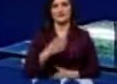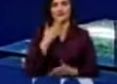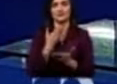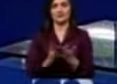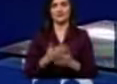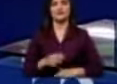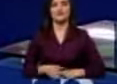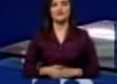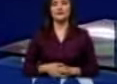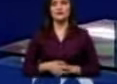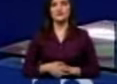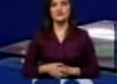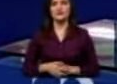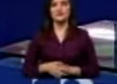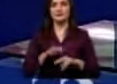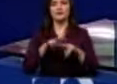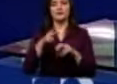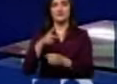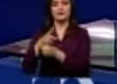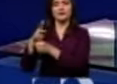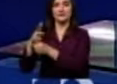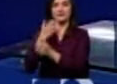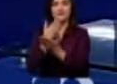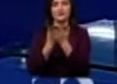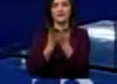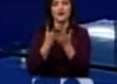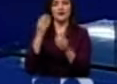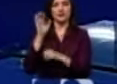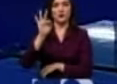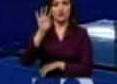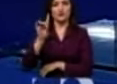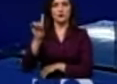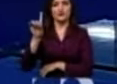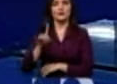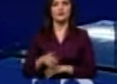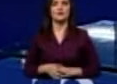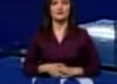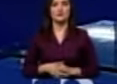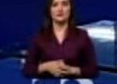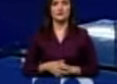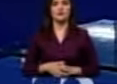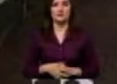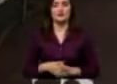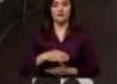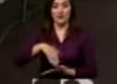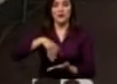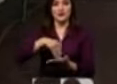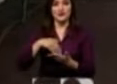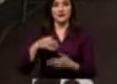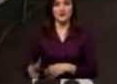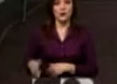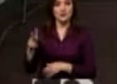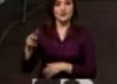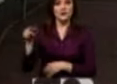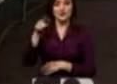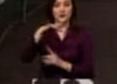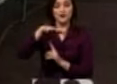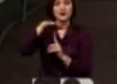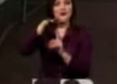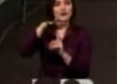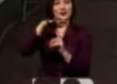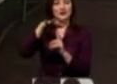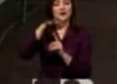por la información. Vamos a pasar a revisar algunas cámaras gracias al servicio integrado del ECU 911. Estamos en Manabí, nos vamos a Chone. Este es el Parque